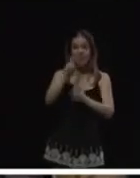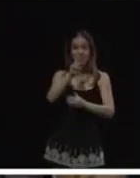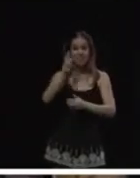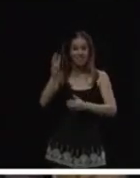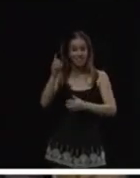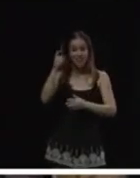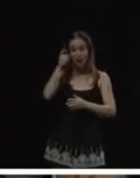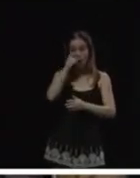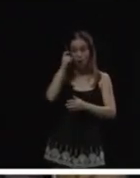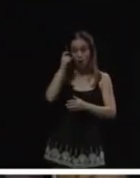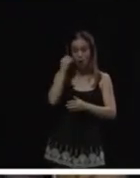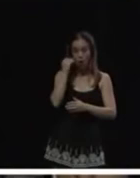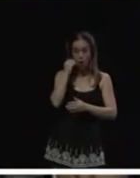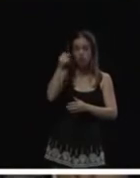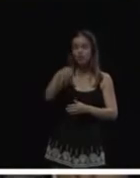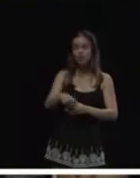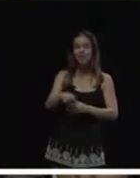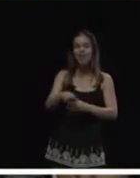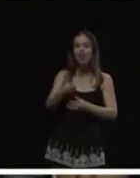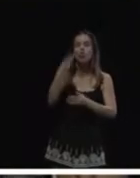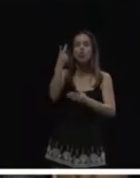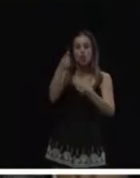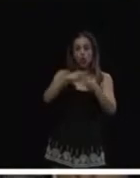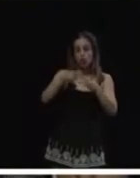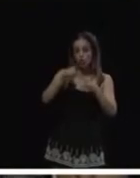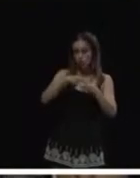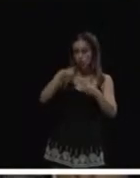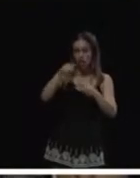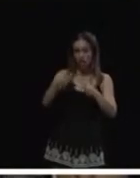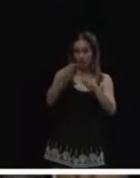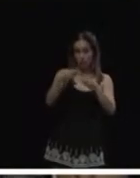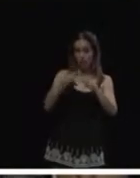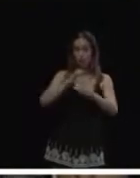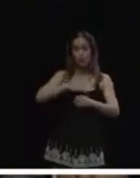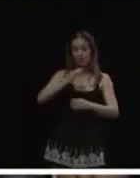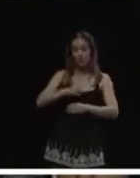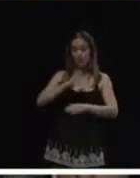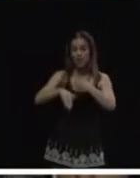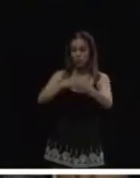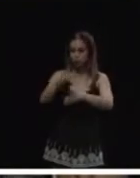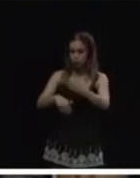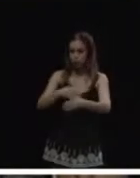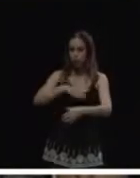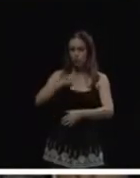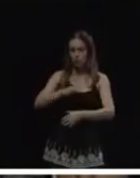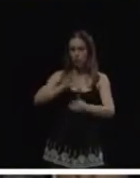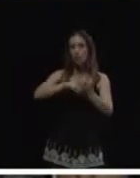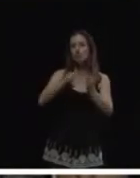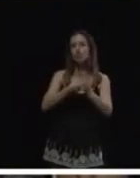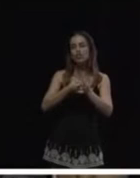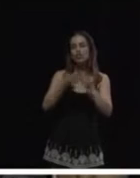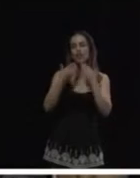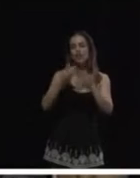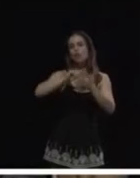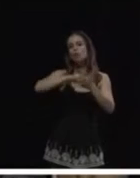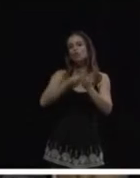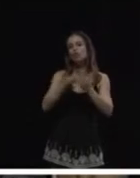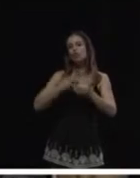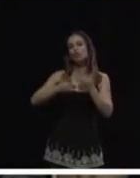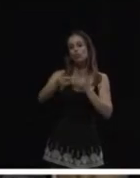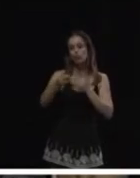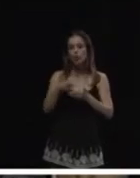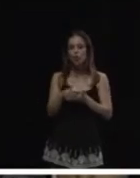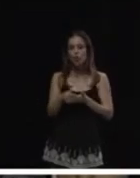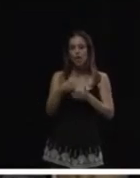dos cosas. O bien la posibilidad de seguir avanzando otros 4 años con un proyecto de futuro de 8, 10 y lo que haga falta, o